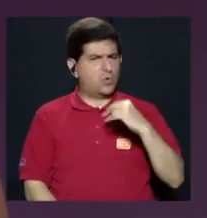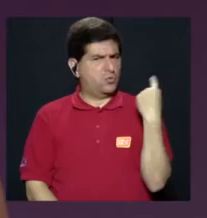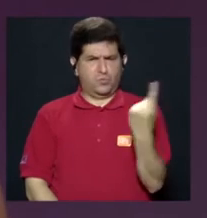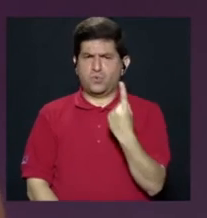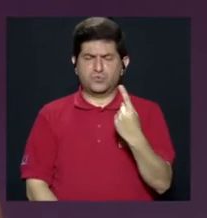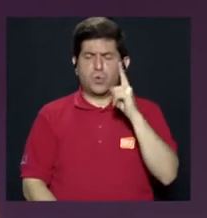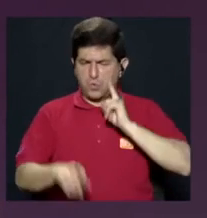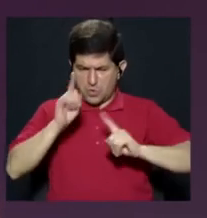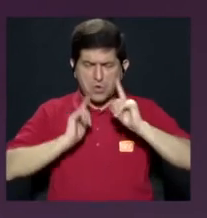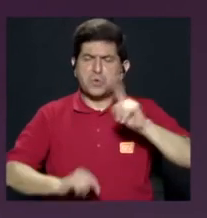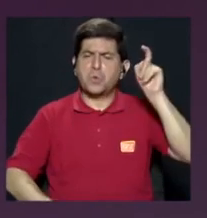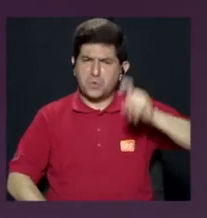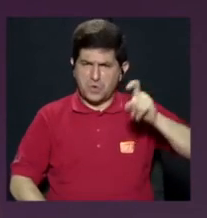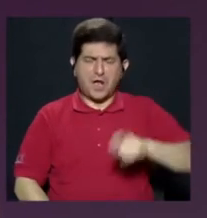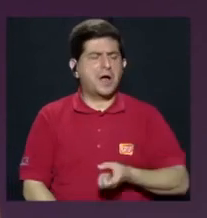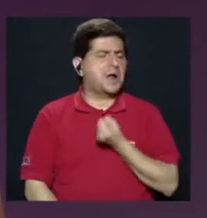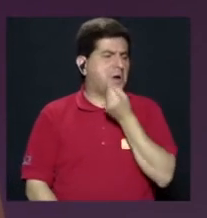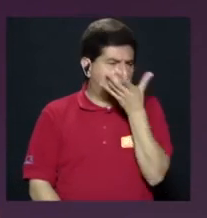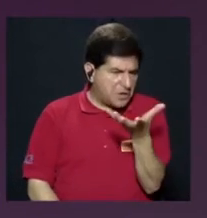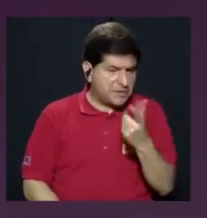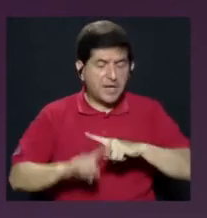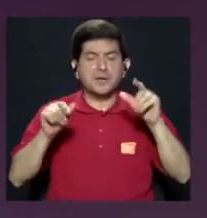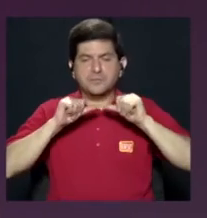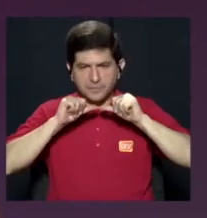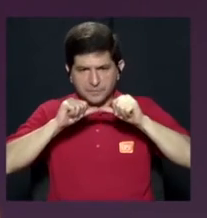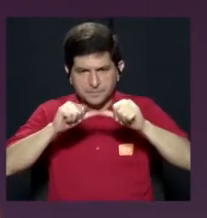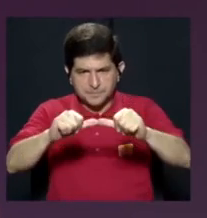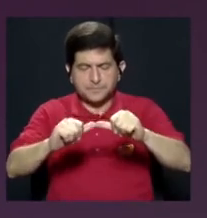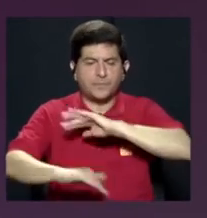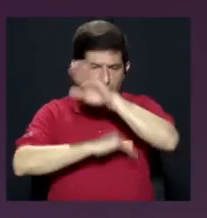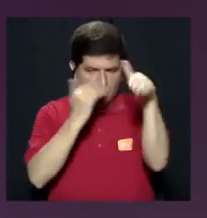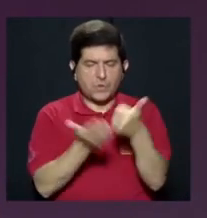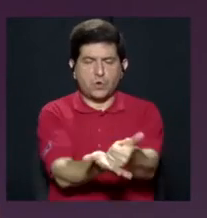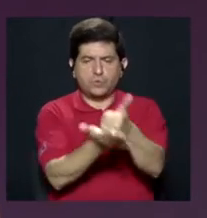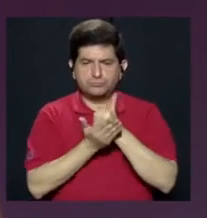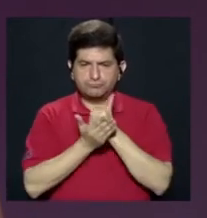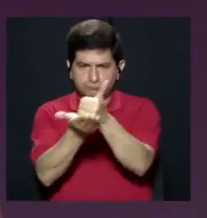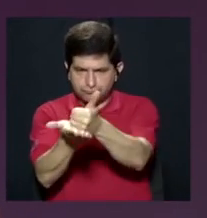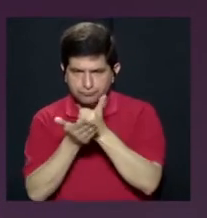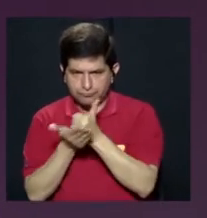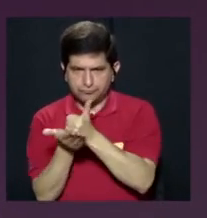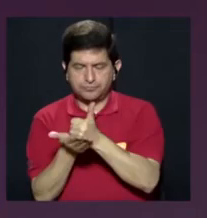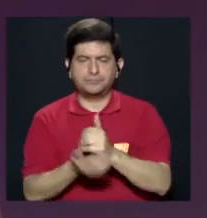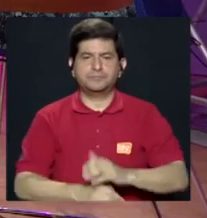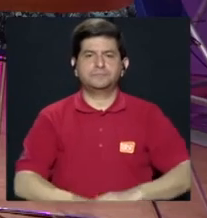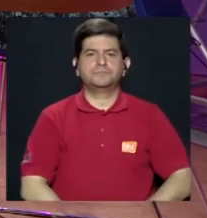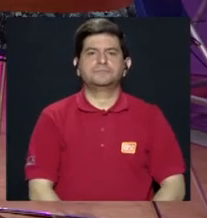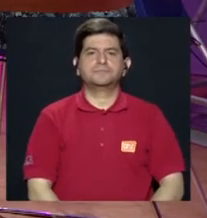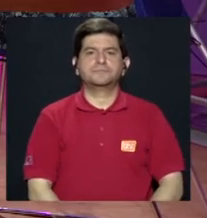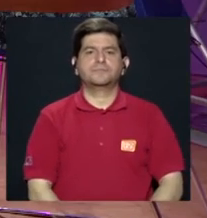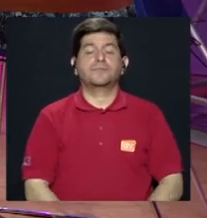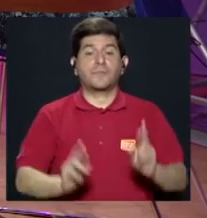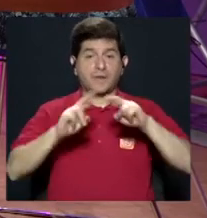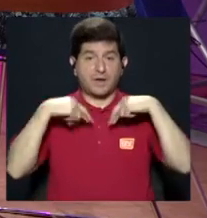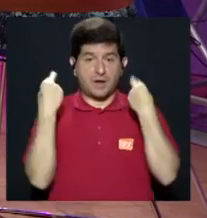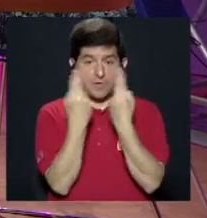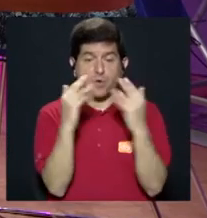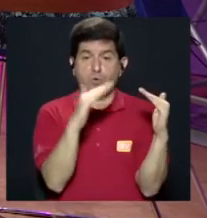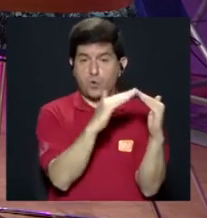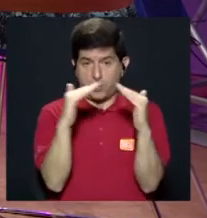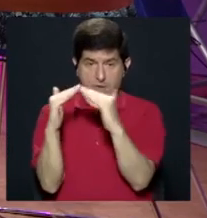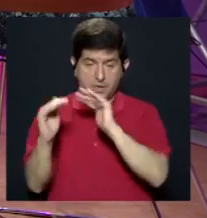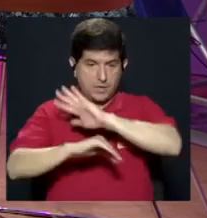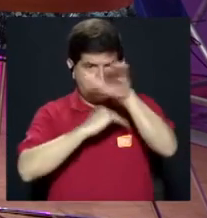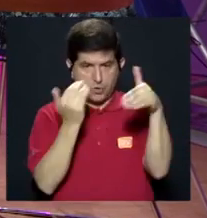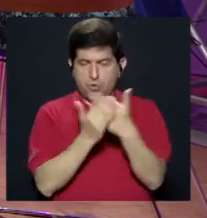tiene que llorar, llore, si tiene que gritar, grite, pero ahí vamos. Entre todas nos ayudamos en ese sentido. Se reúnen en las casas, pero no